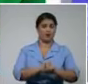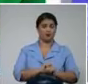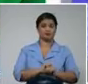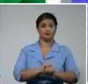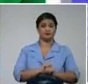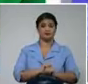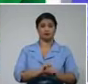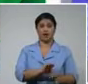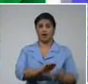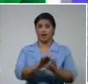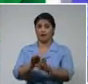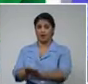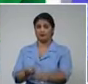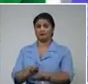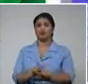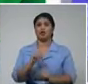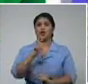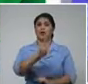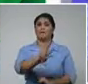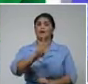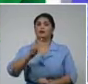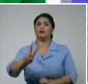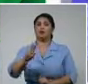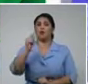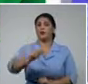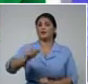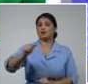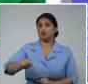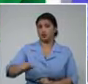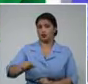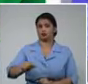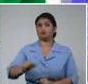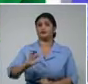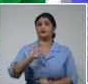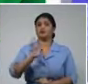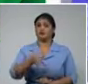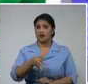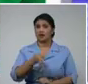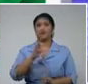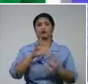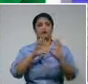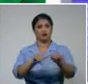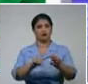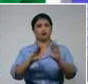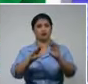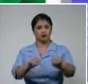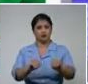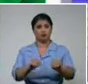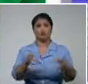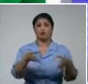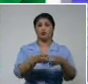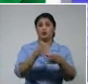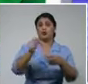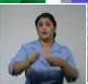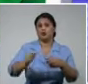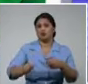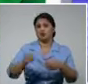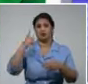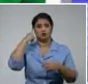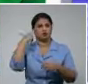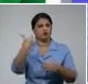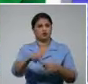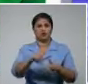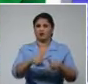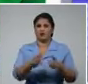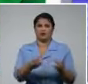ayer, se trabaja, como yo siempre digo, para precisar la fuente de infección, pero todavía en la madrugada no